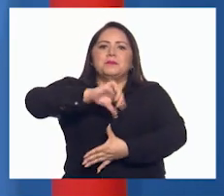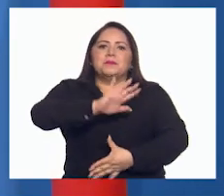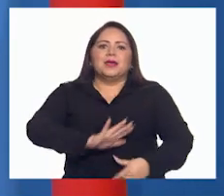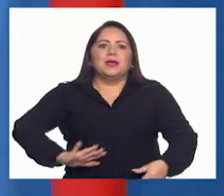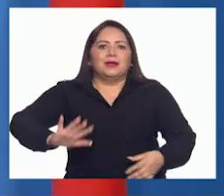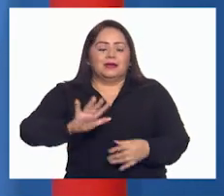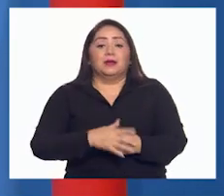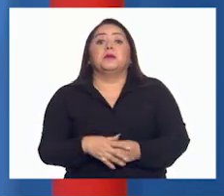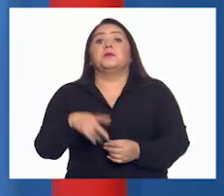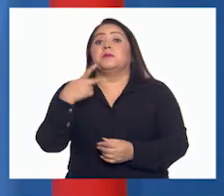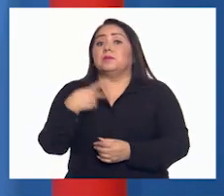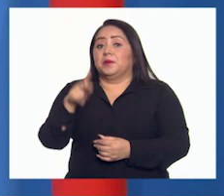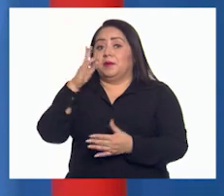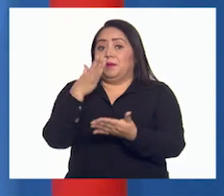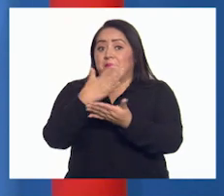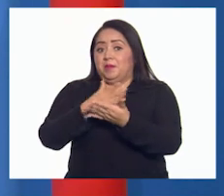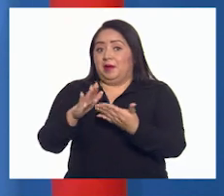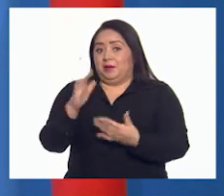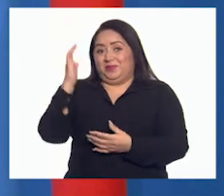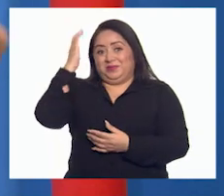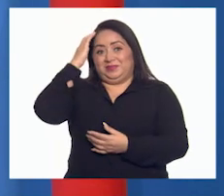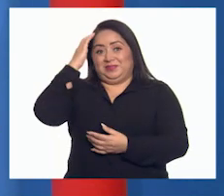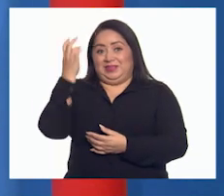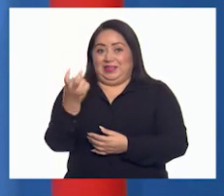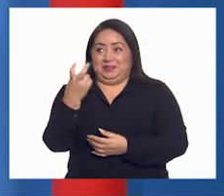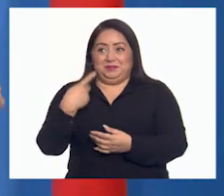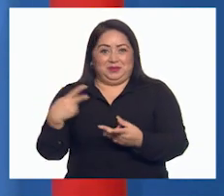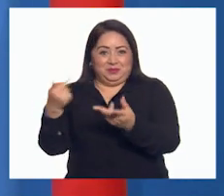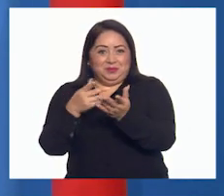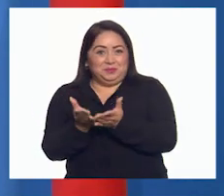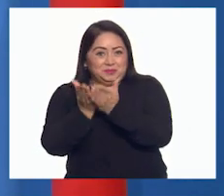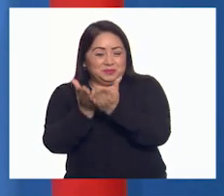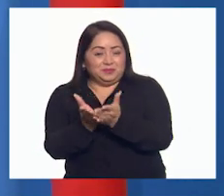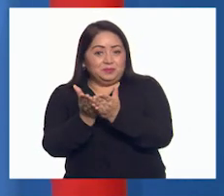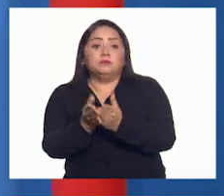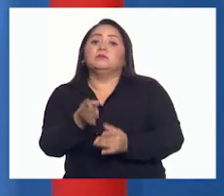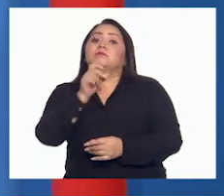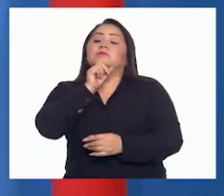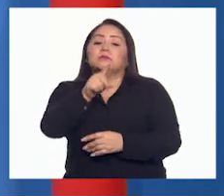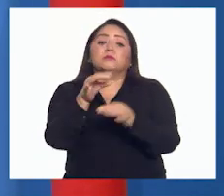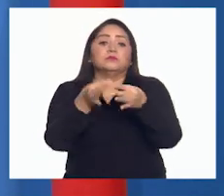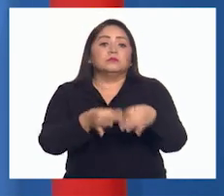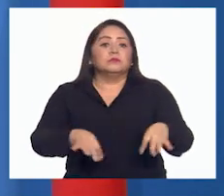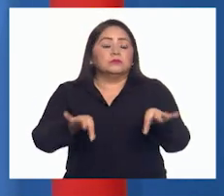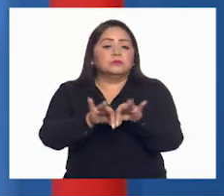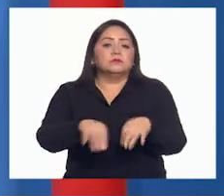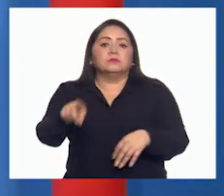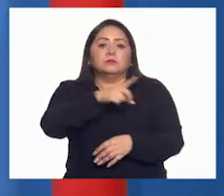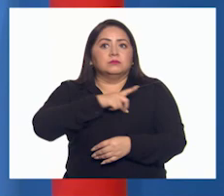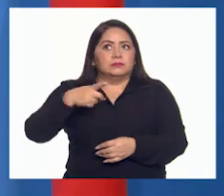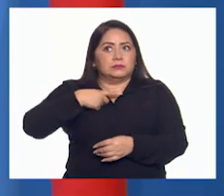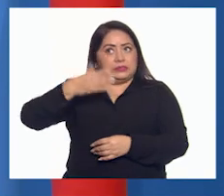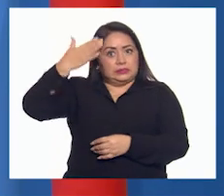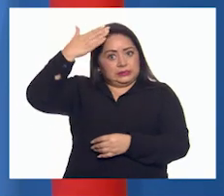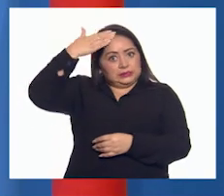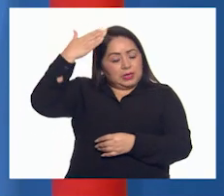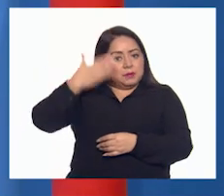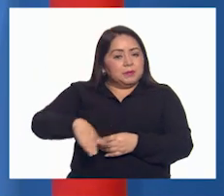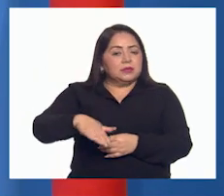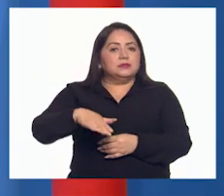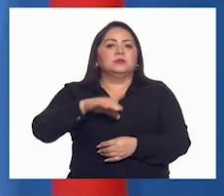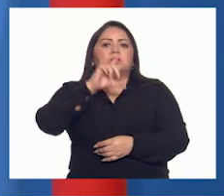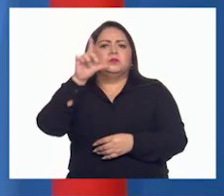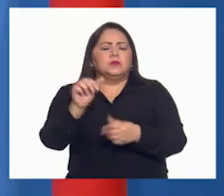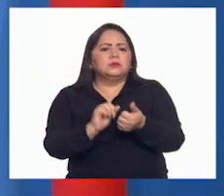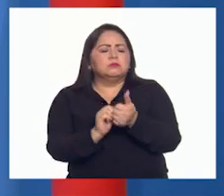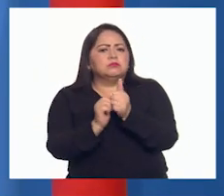que además de conocer la experiencia de estos navegantes, también es importante que tengamos presente las